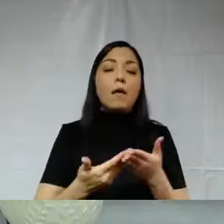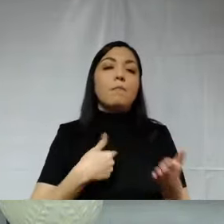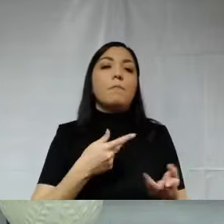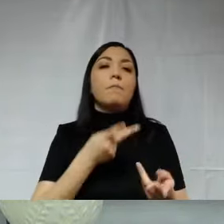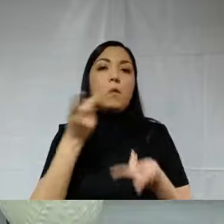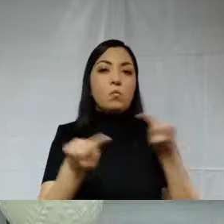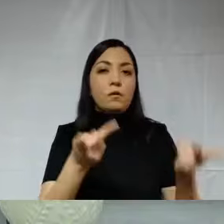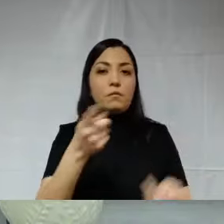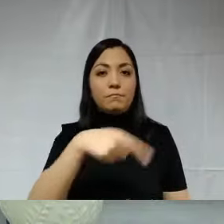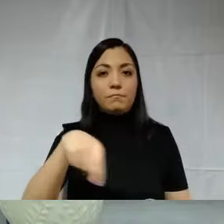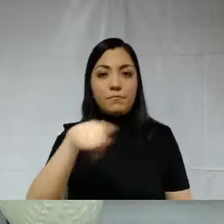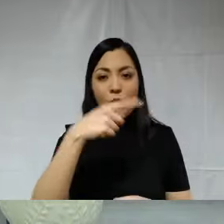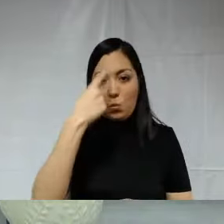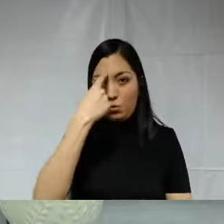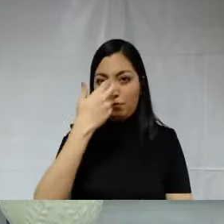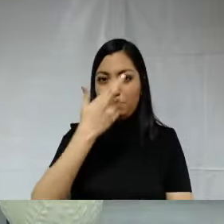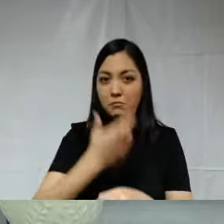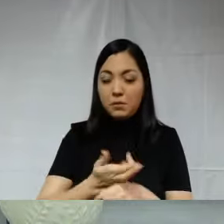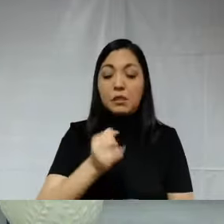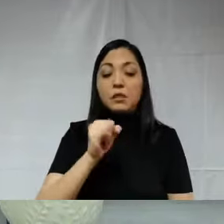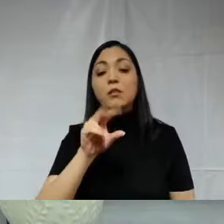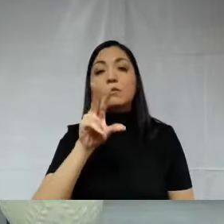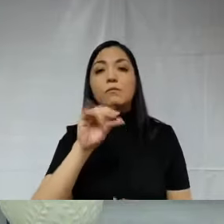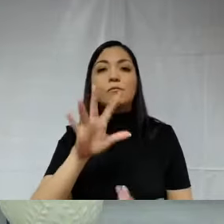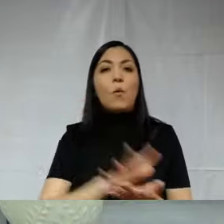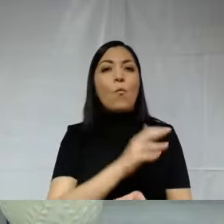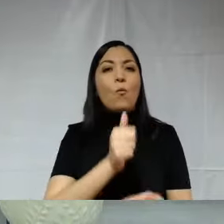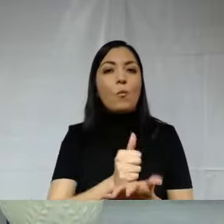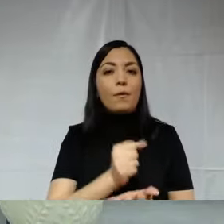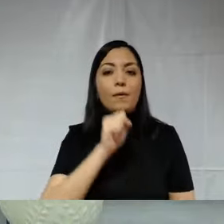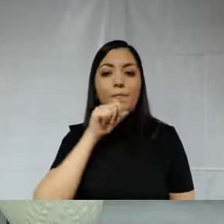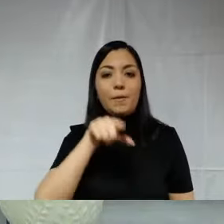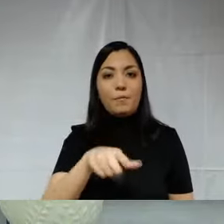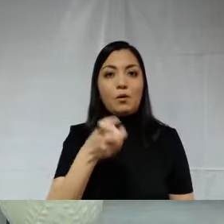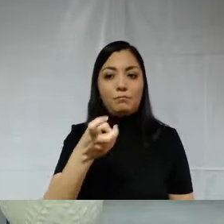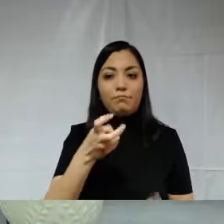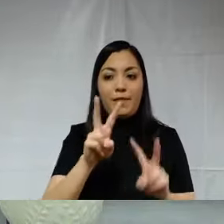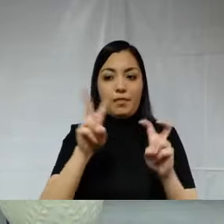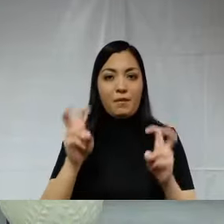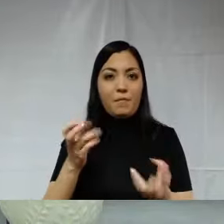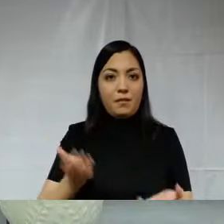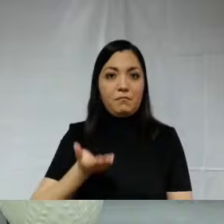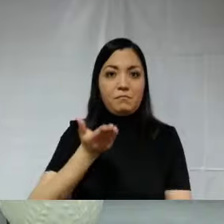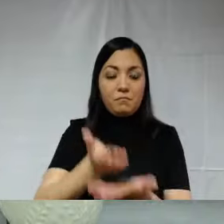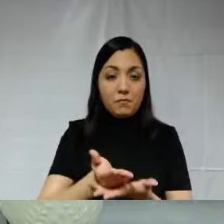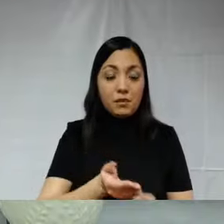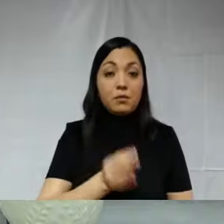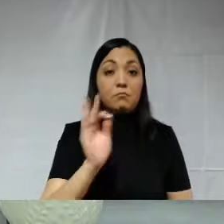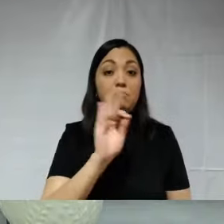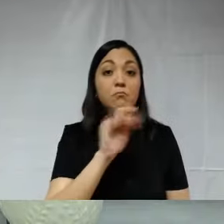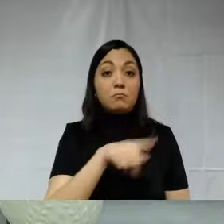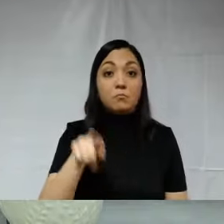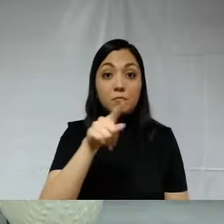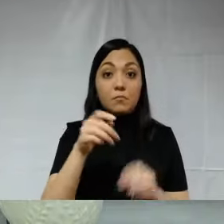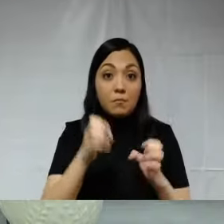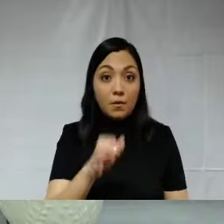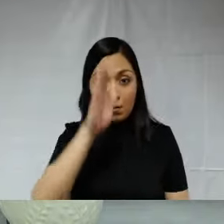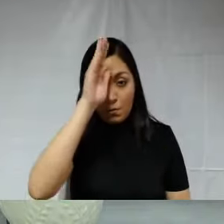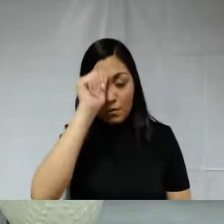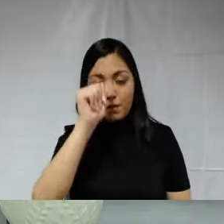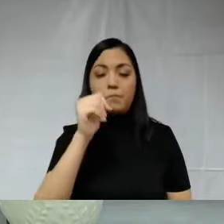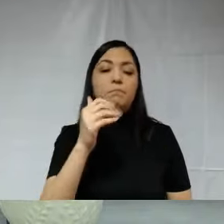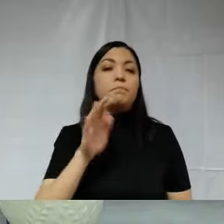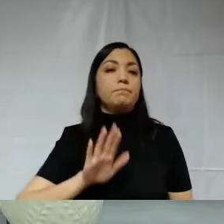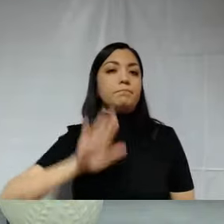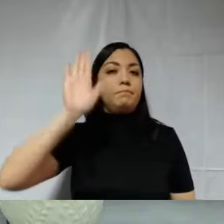planteados los que estén por la afirmativa sírvanse manifestarlo levantando la mano consejera presidenta se aprueba la